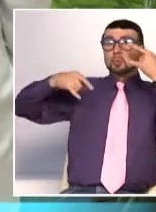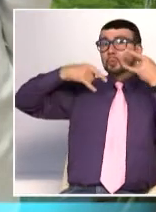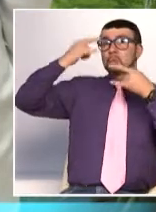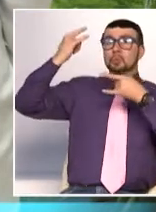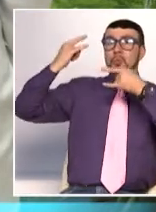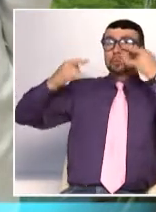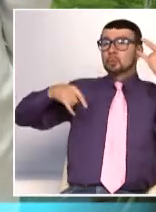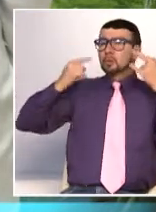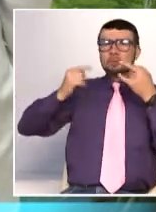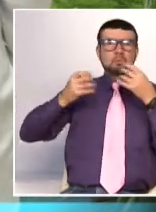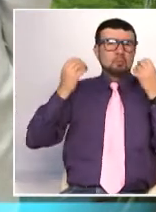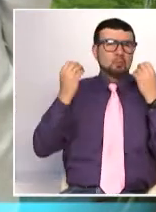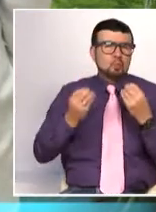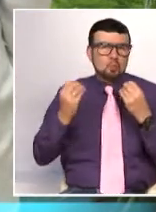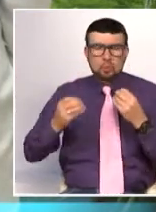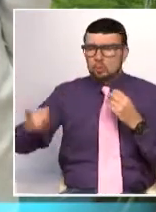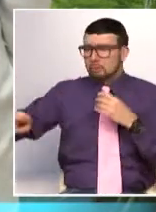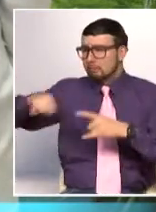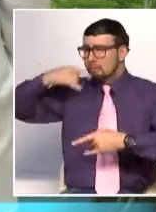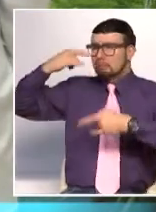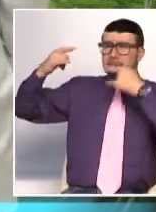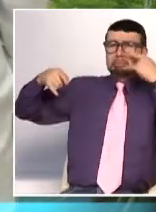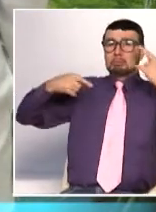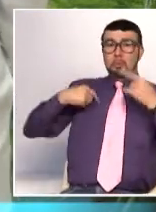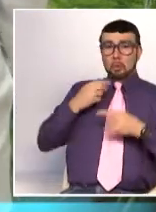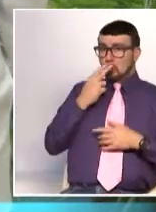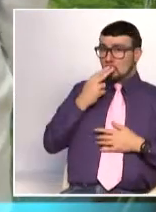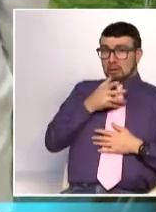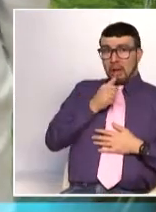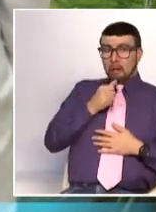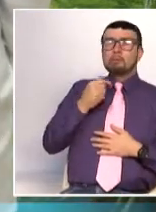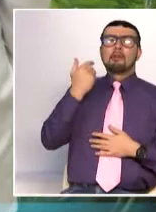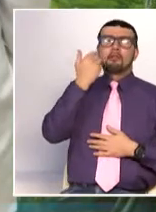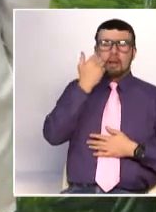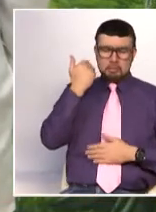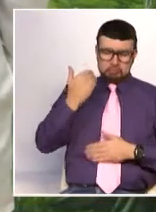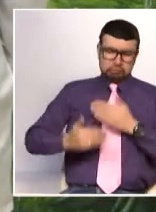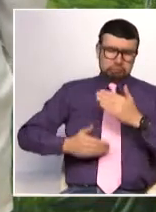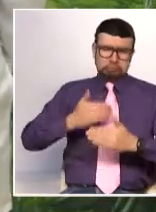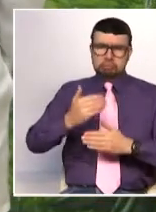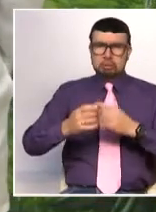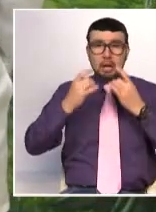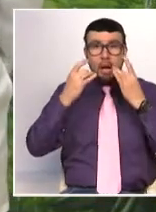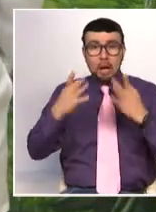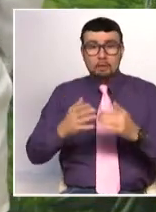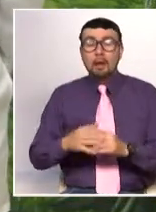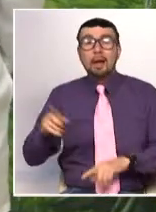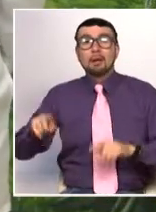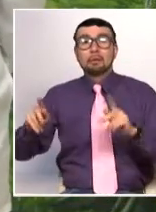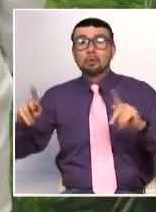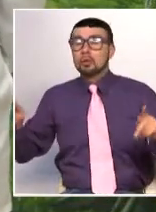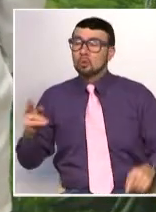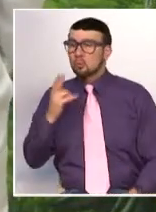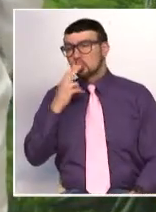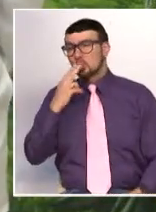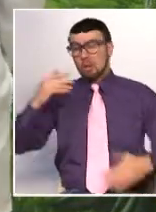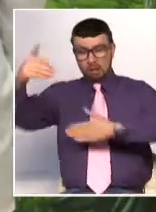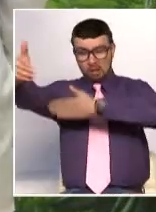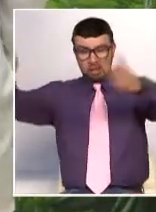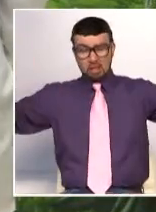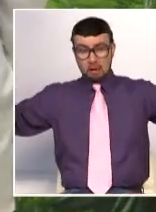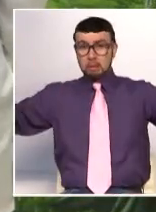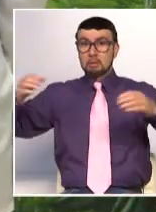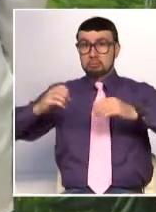de aire con el humo que la persona expulsó entonces las personas que fuman en recintos cerrados están contaminando